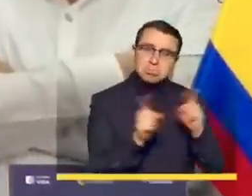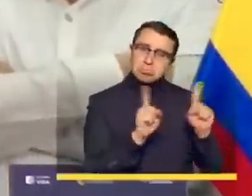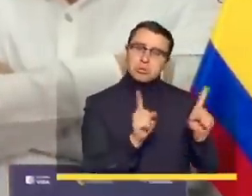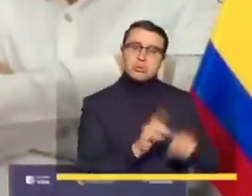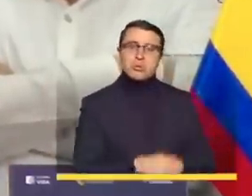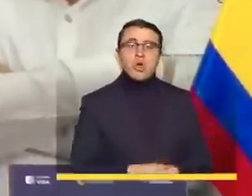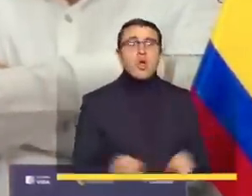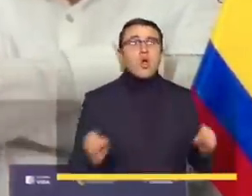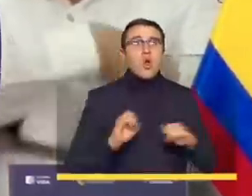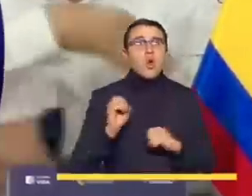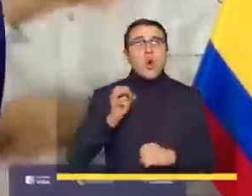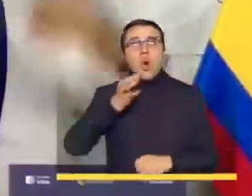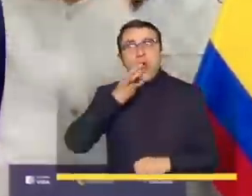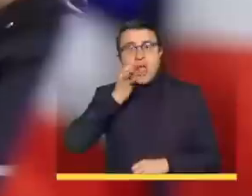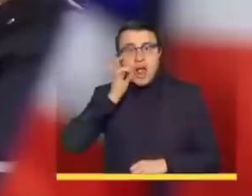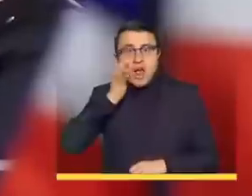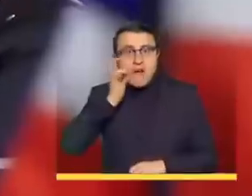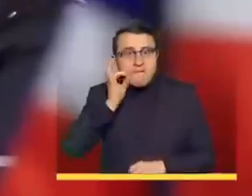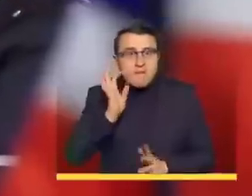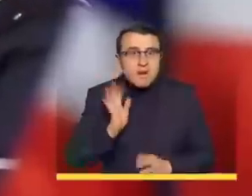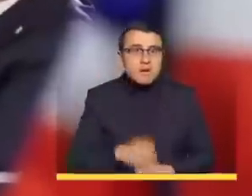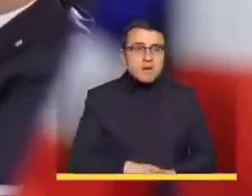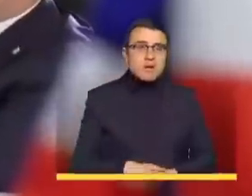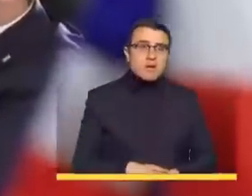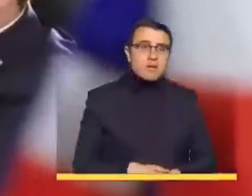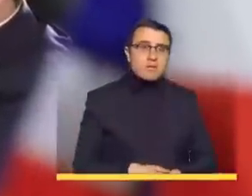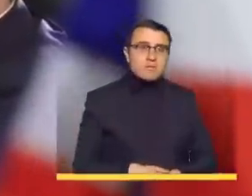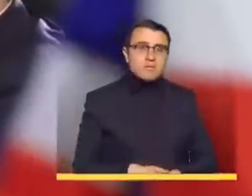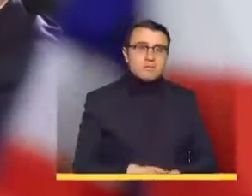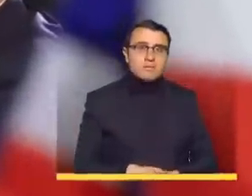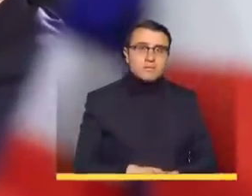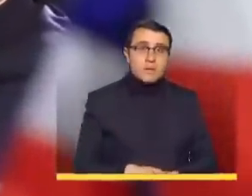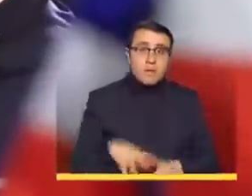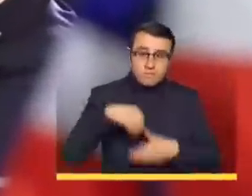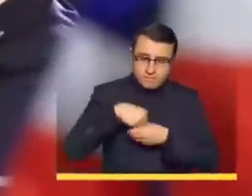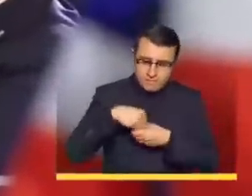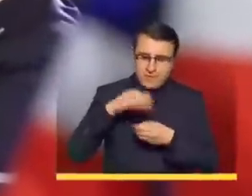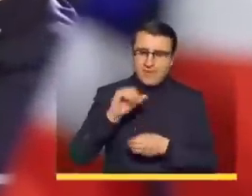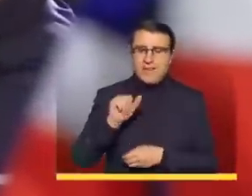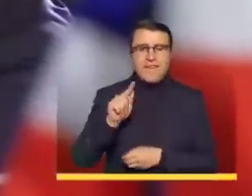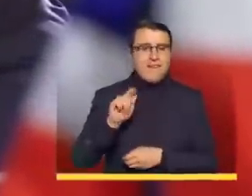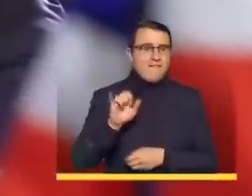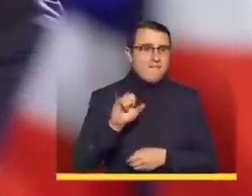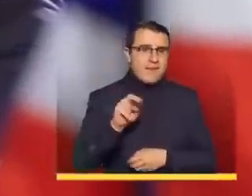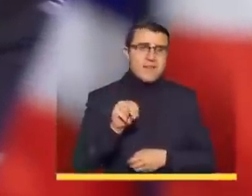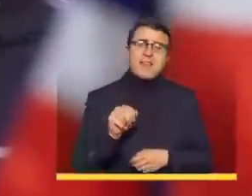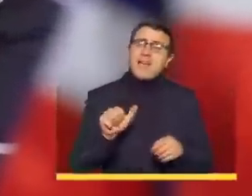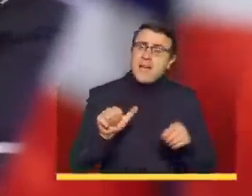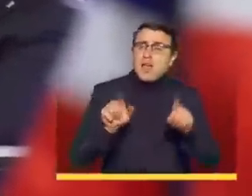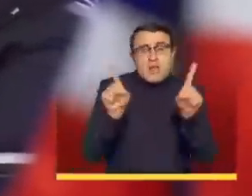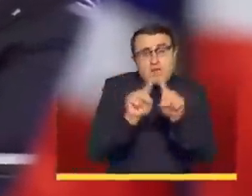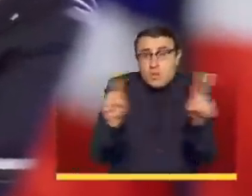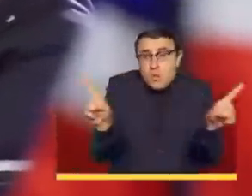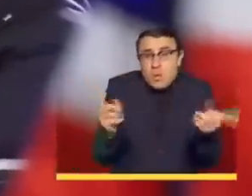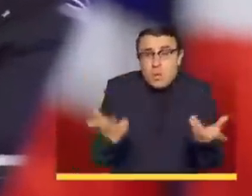O al café, que tiene cafeína. No.